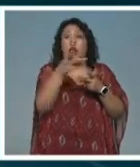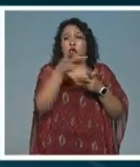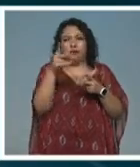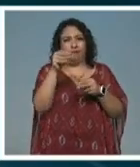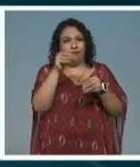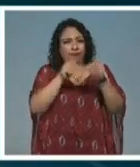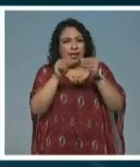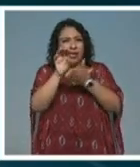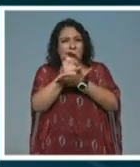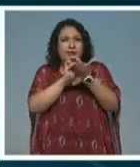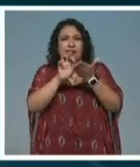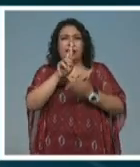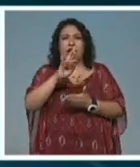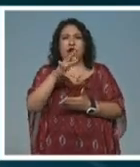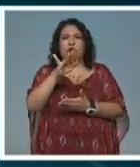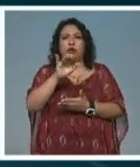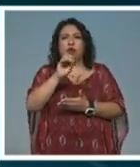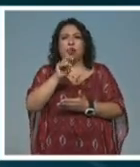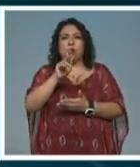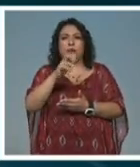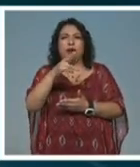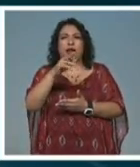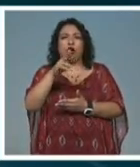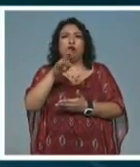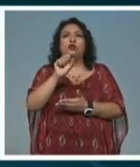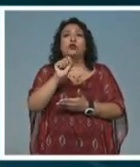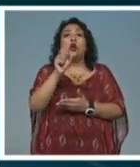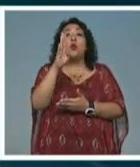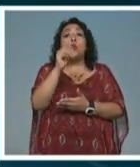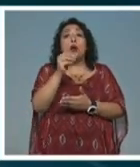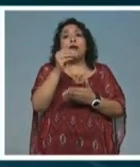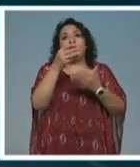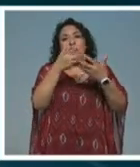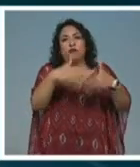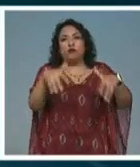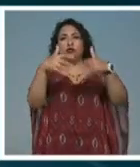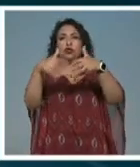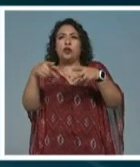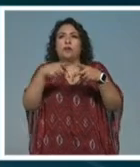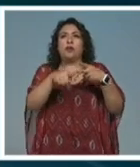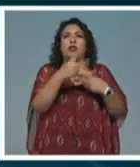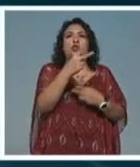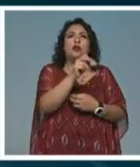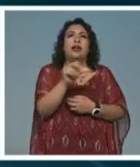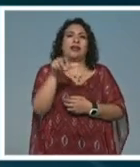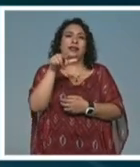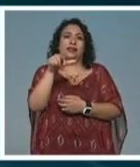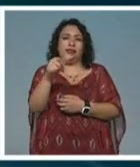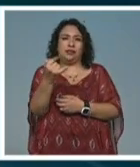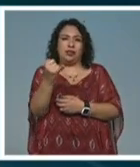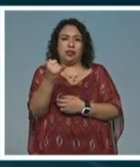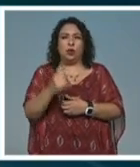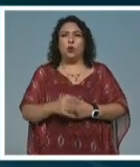el escenario de la Royal Opera House de Covent Garden en 9 presentaciones del 2 al 17 de junio.